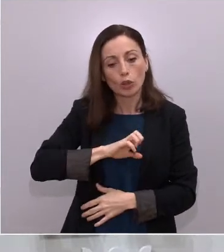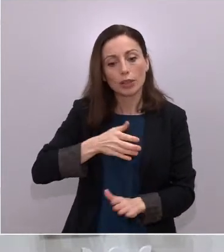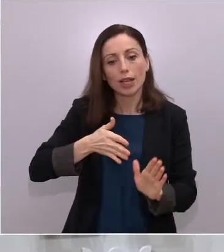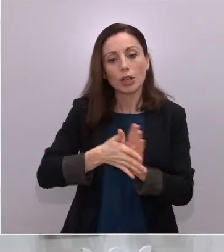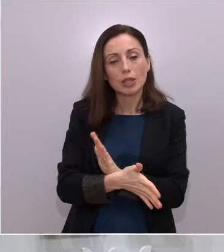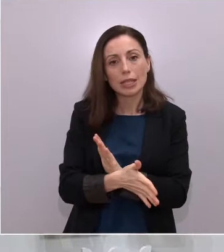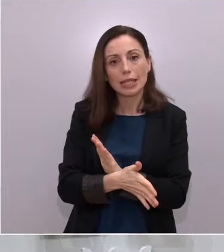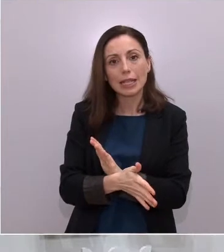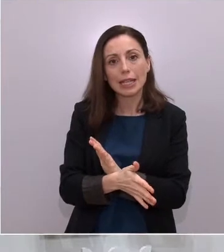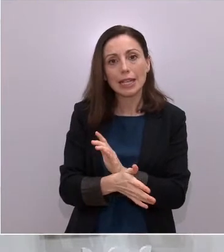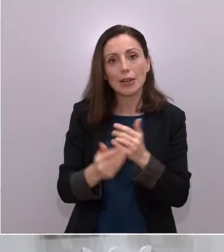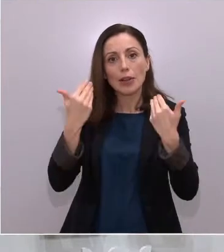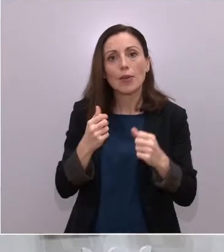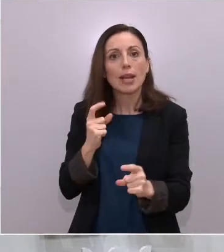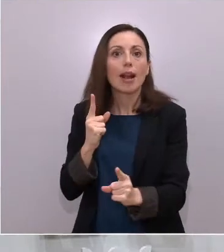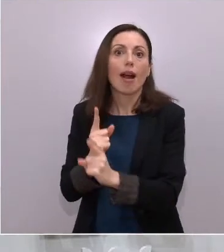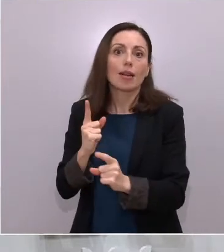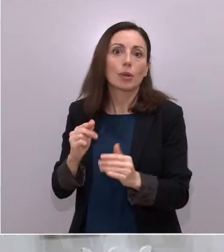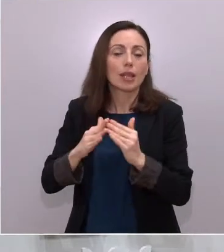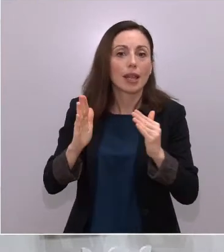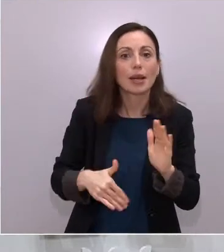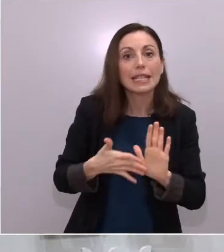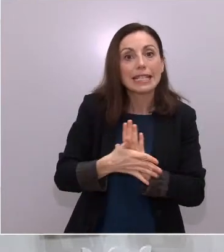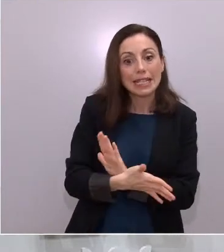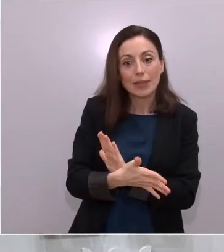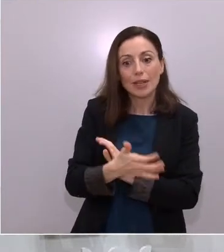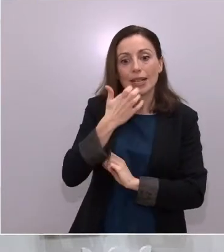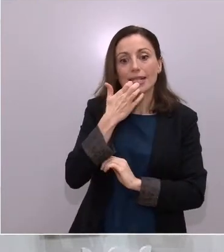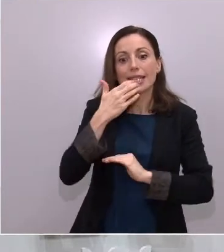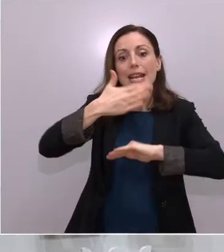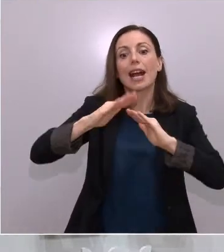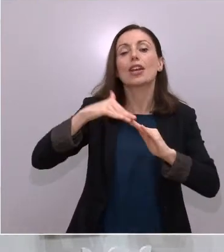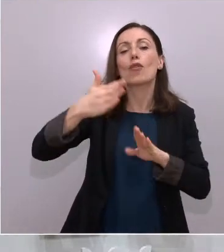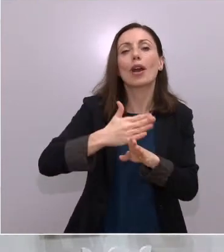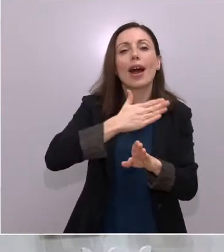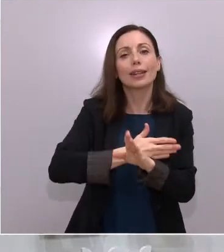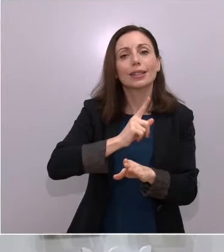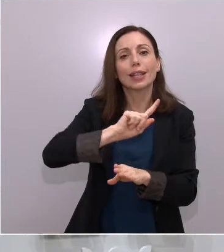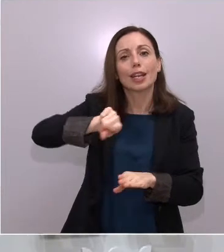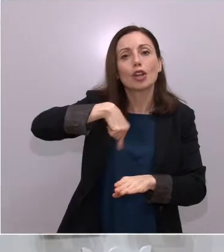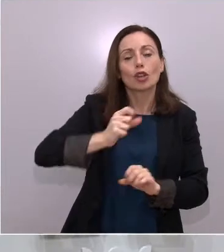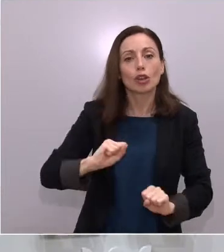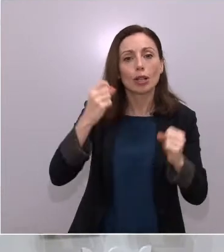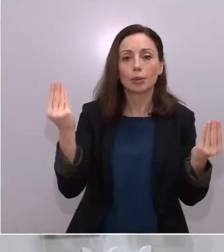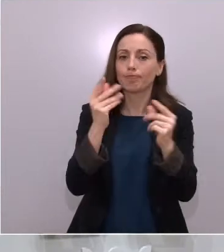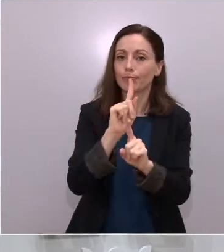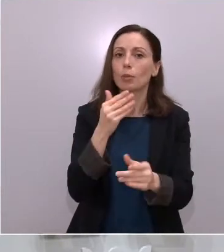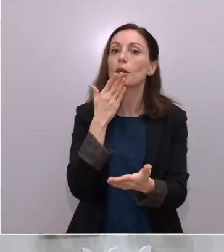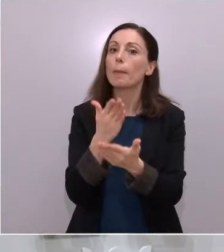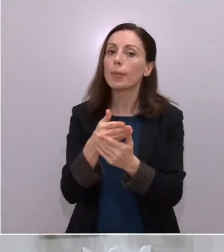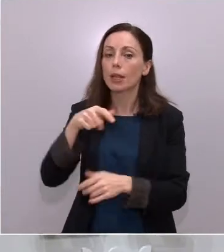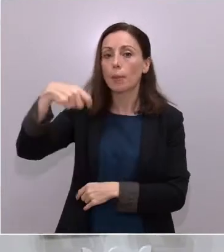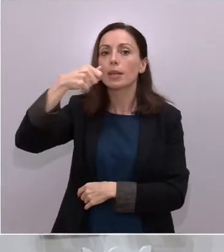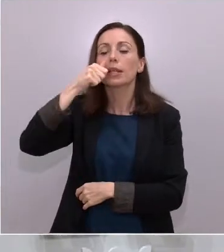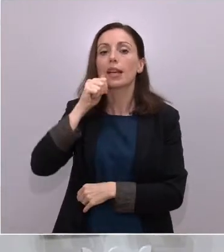inmunizada. No por salir antes vamos a salir mejor. Por eso le he pedido al presidente